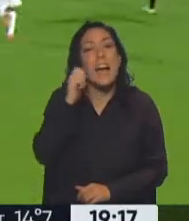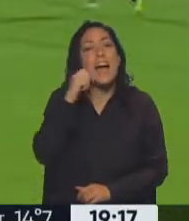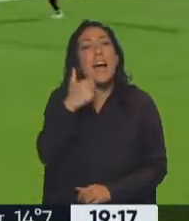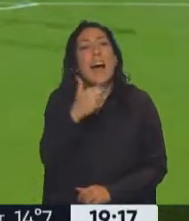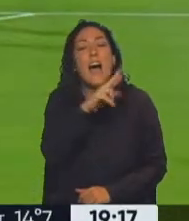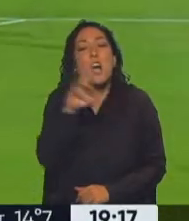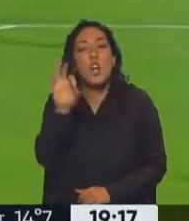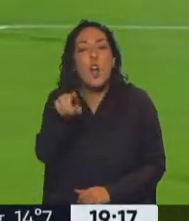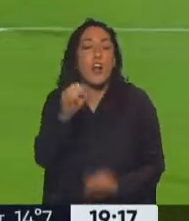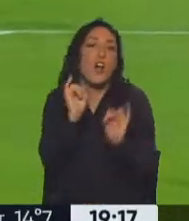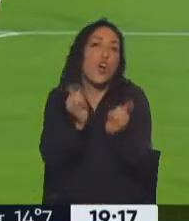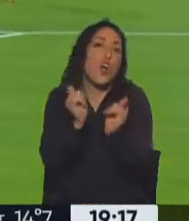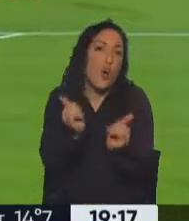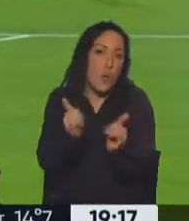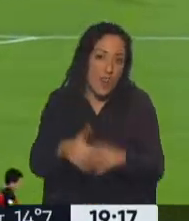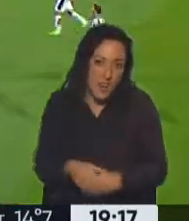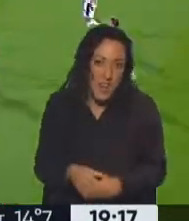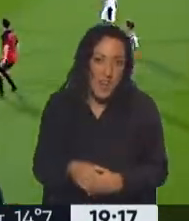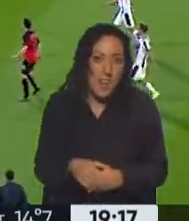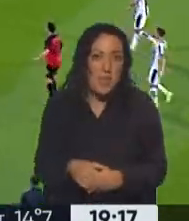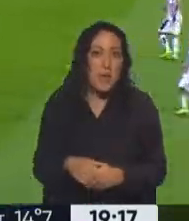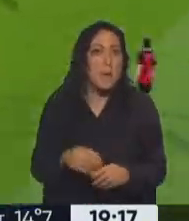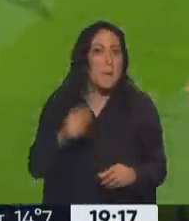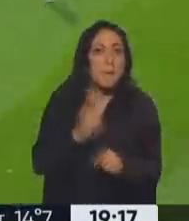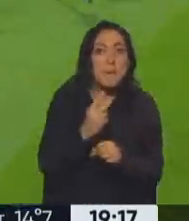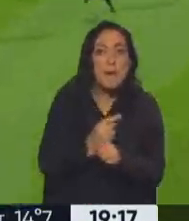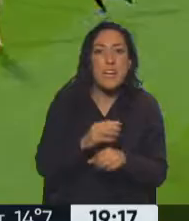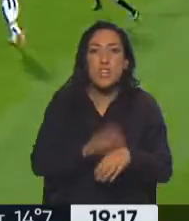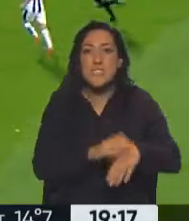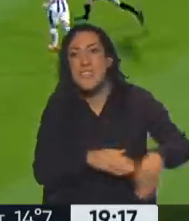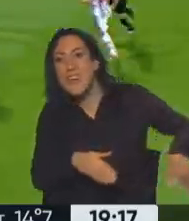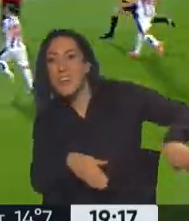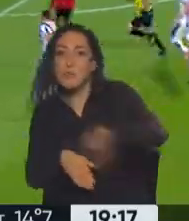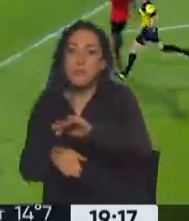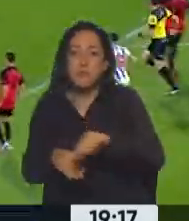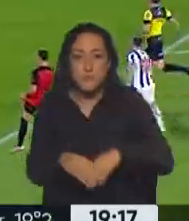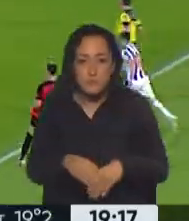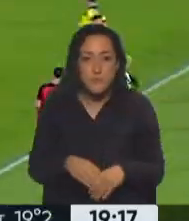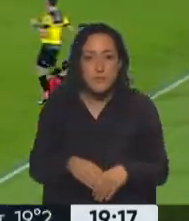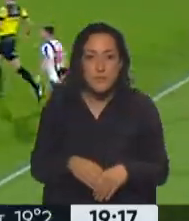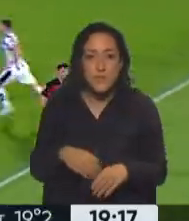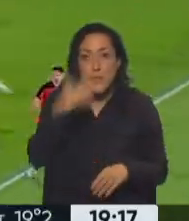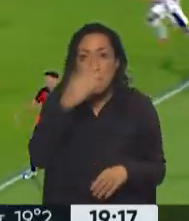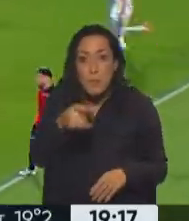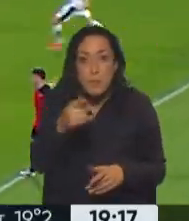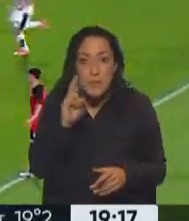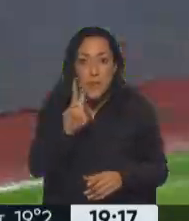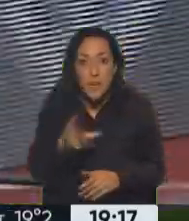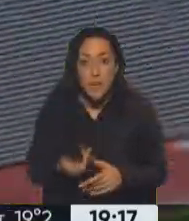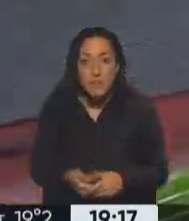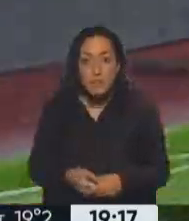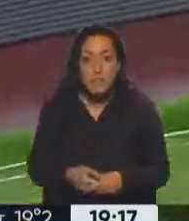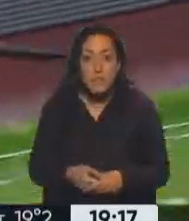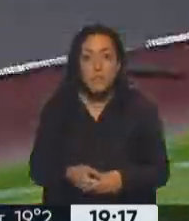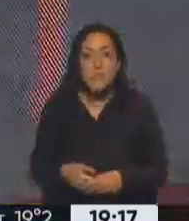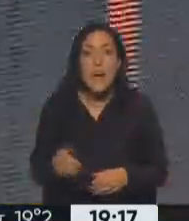juvenil. Primero, golazo, fuerte, de qué zurda. Gol, qué gol. Y mirá después cómo la toca. Y a ver. Por arriba